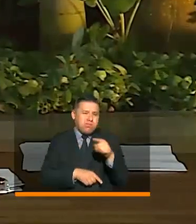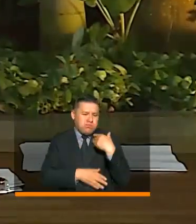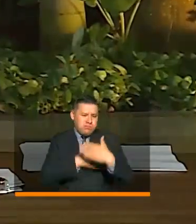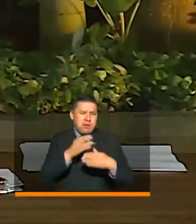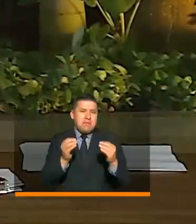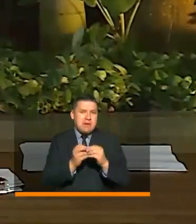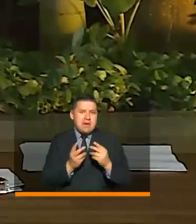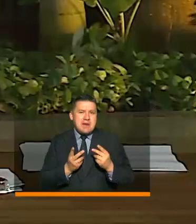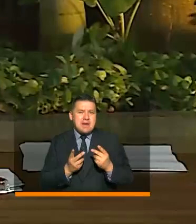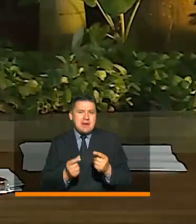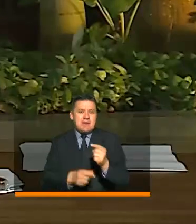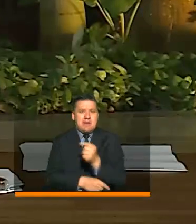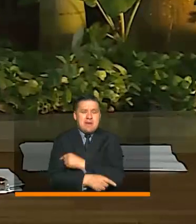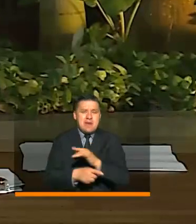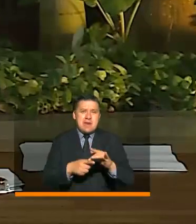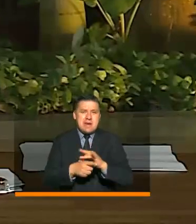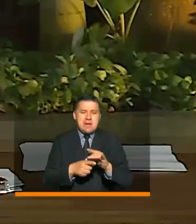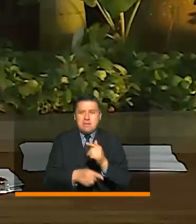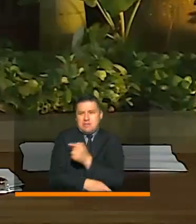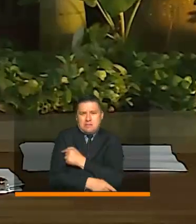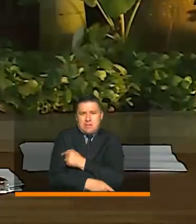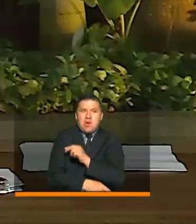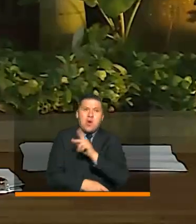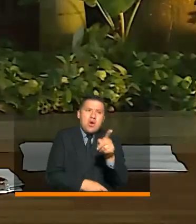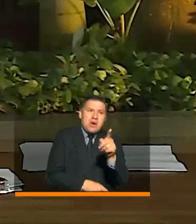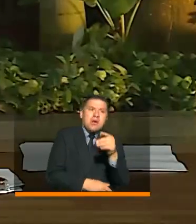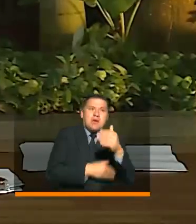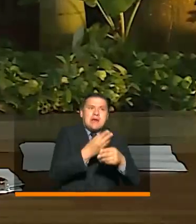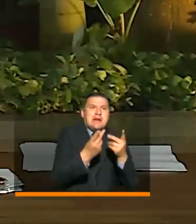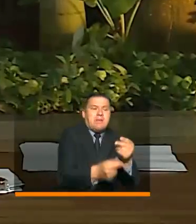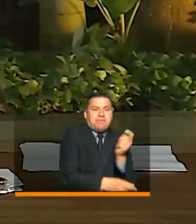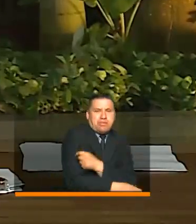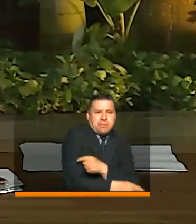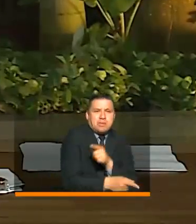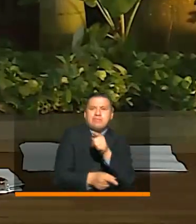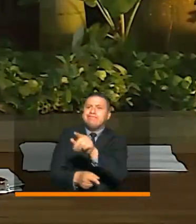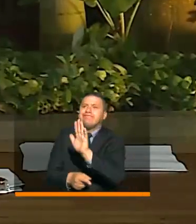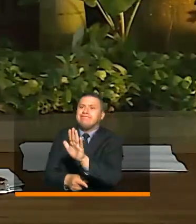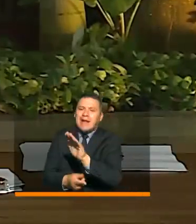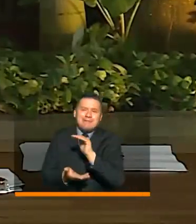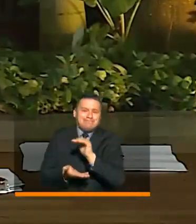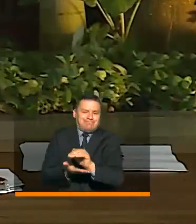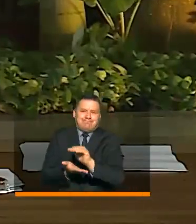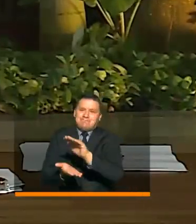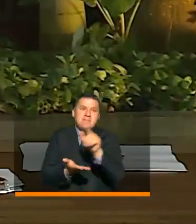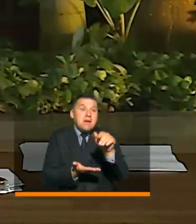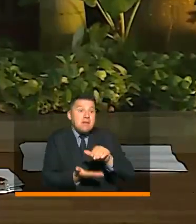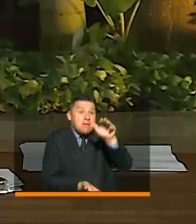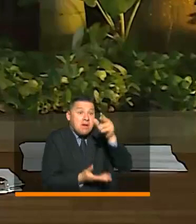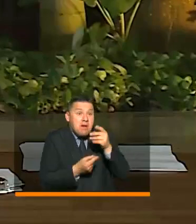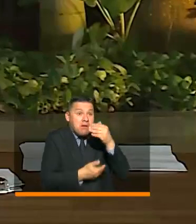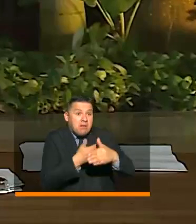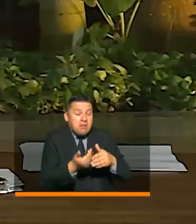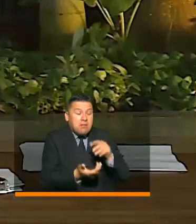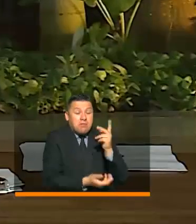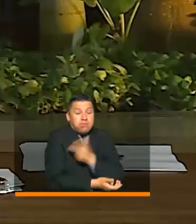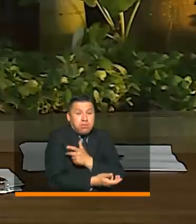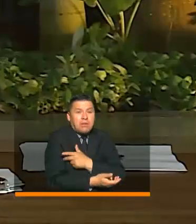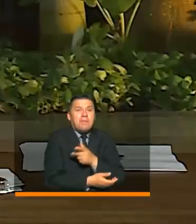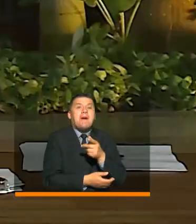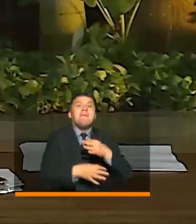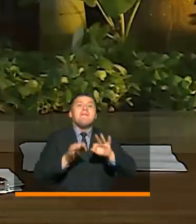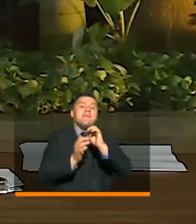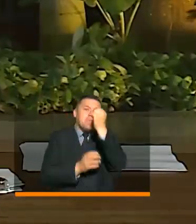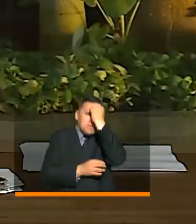avanzado más rápido en la aplicación de vacunas que en otros. Y ciertamente tenemos que avanzar en función también de dónde está el grupo